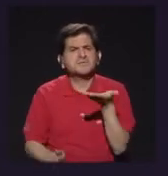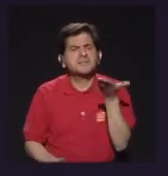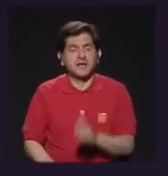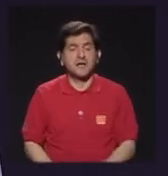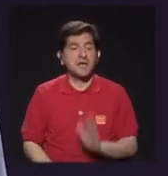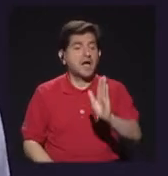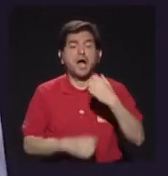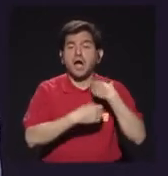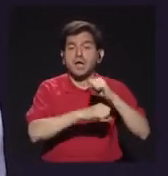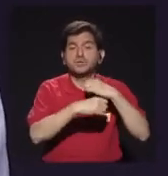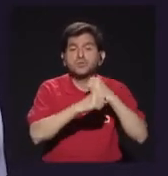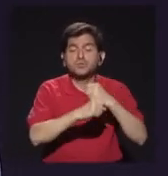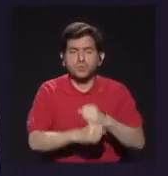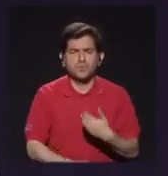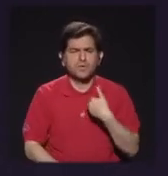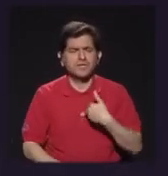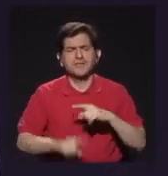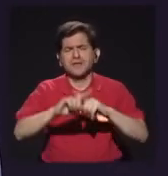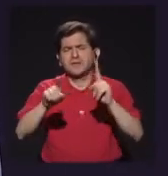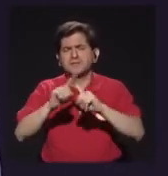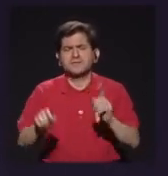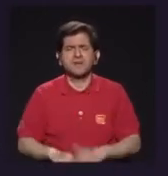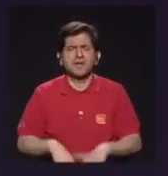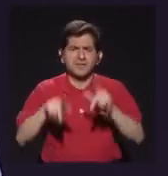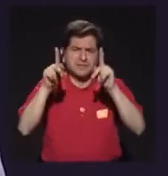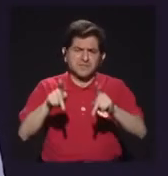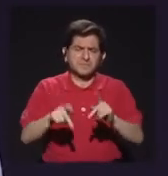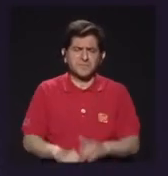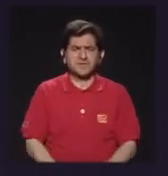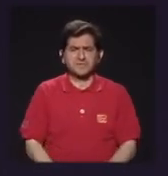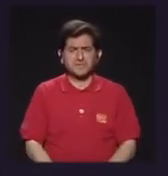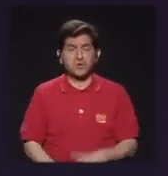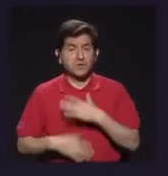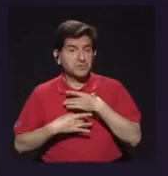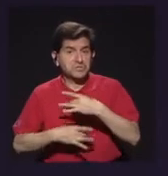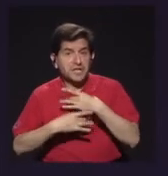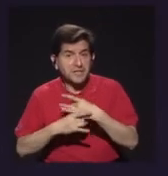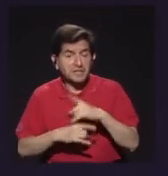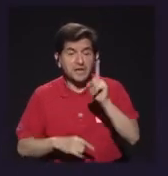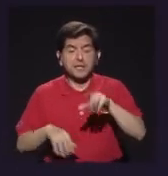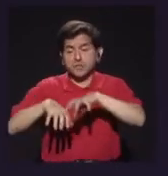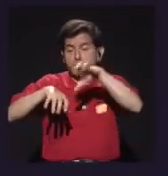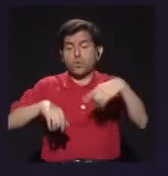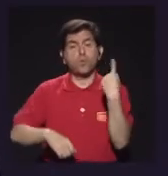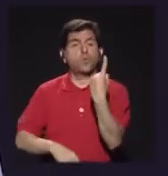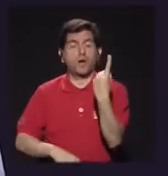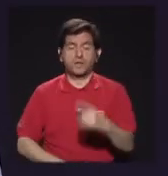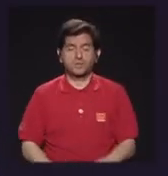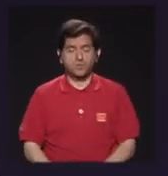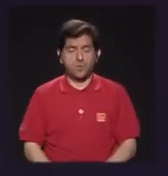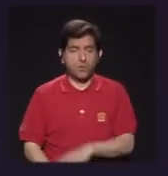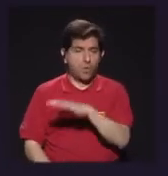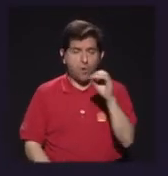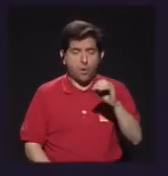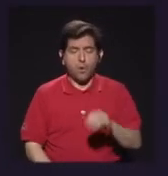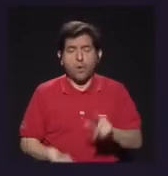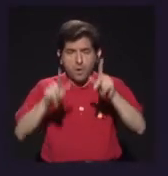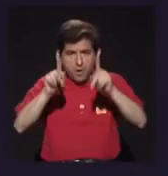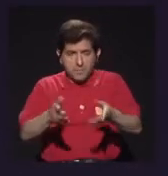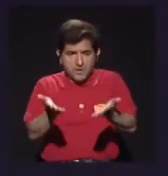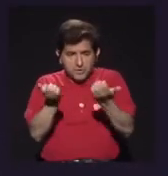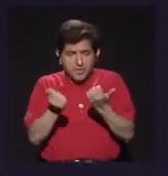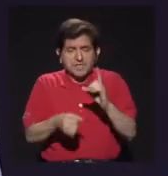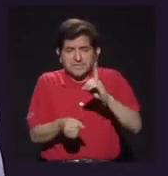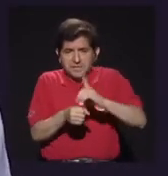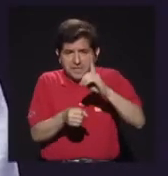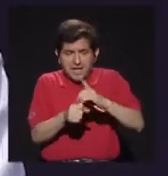municipalidad y entonces tenemos este montón de regidores y alcaldes diputados que su único interés es un cantón particular tenemos diputados personas que aspiran a ser